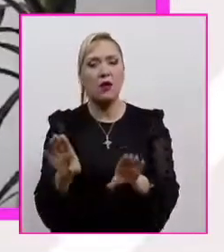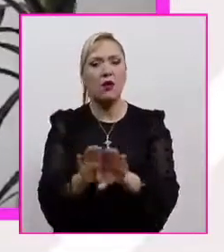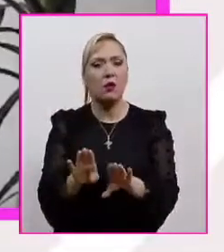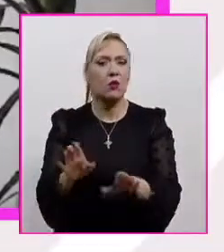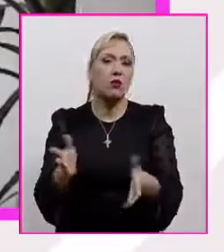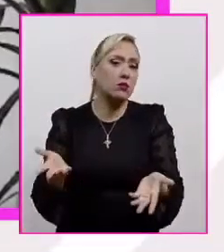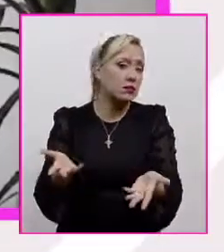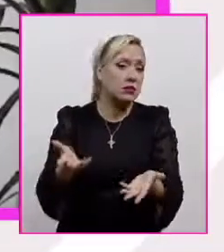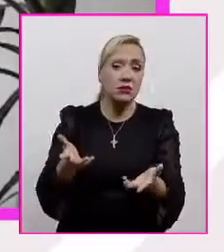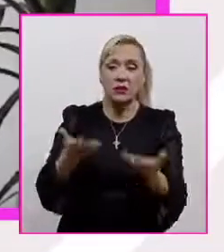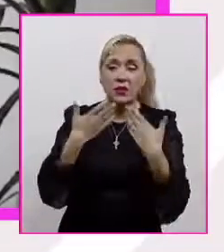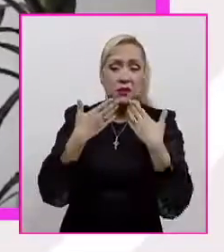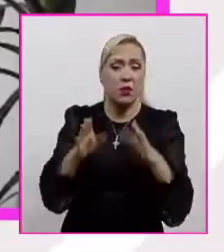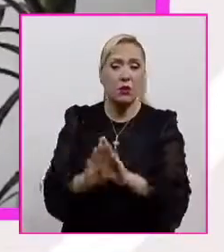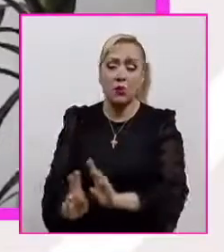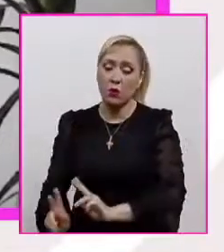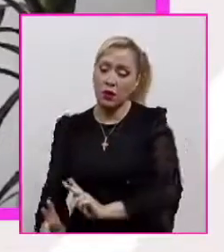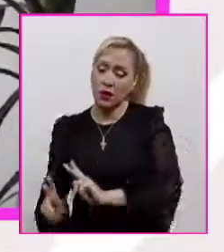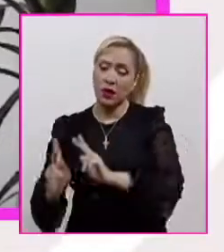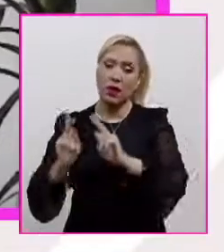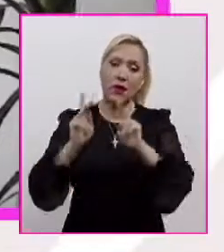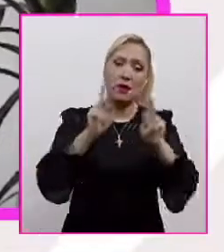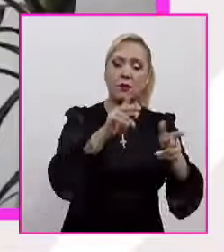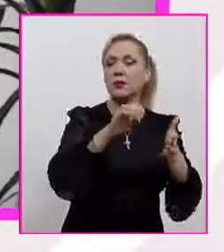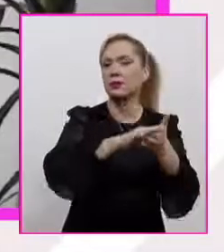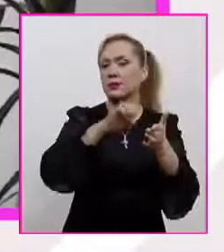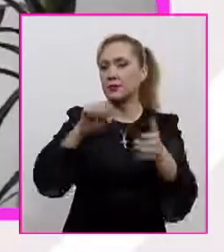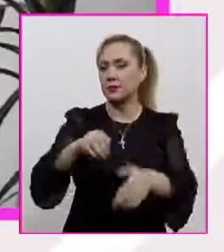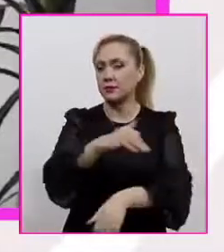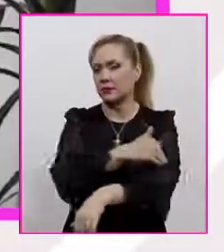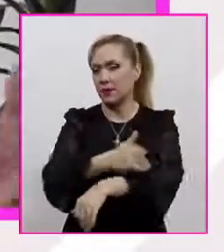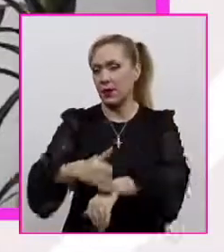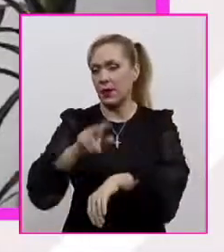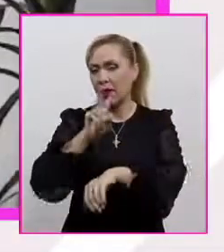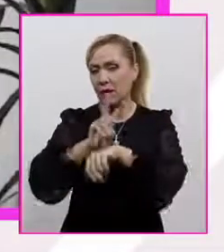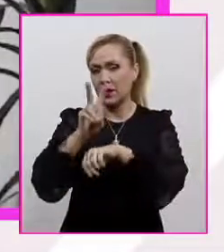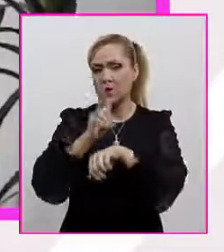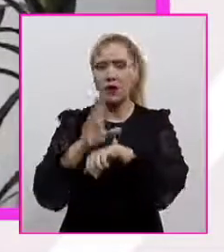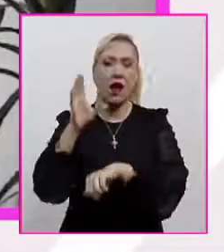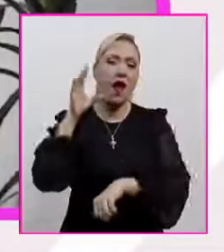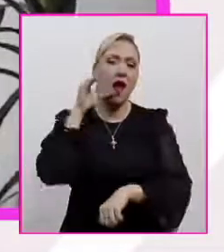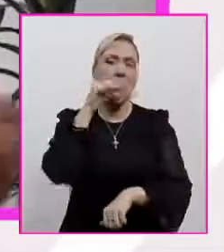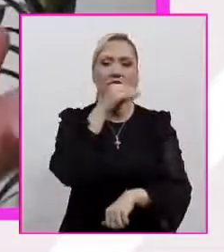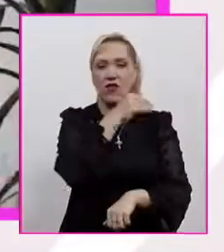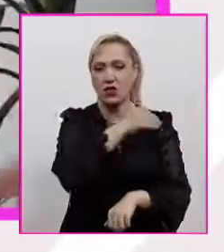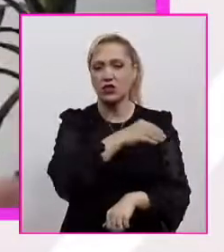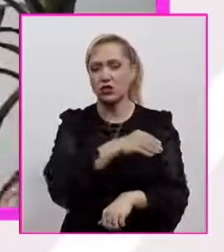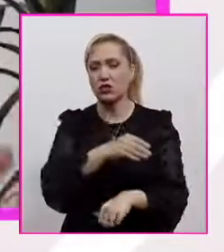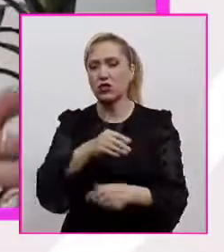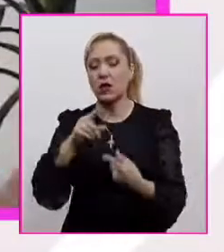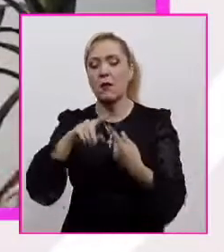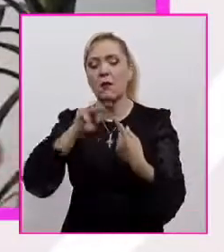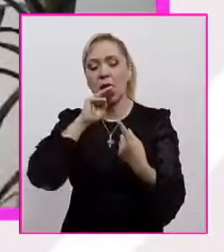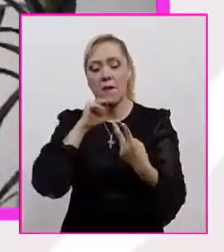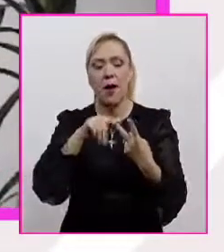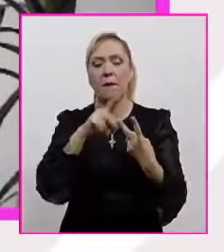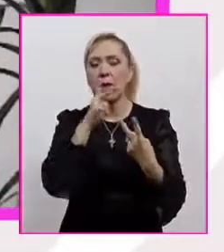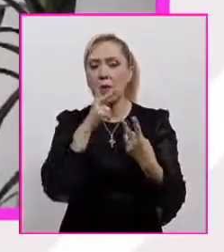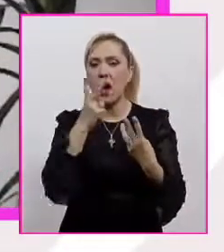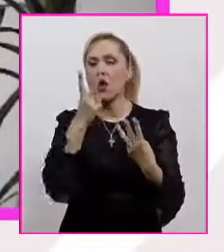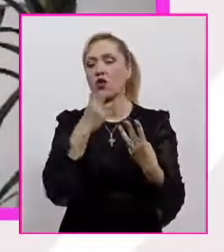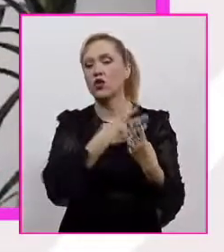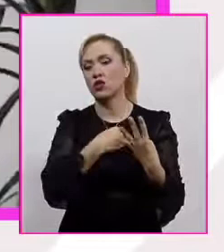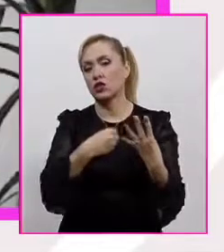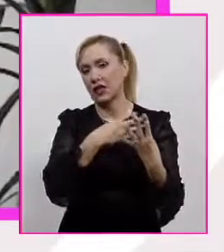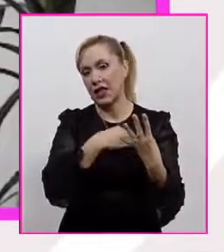justo el caso de una familia venezolana, afrodescendiente. Era una familia de 4 integrantes, era mamá, papá y 2 hijas.